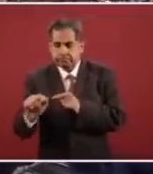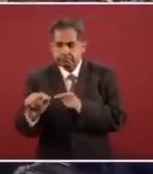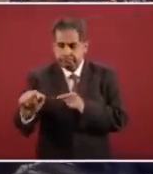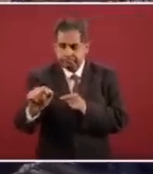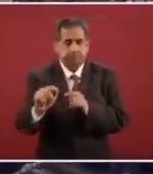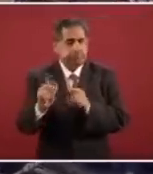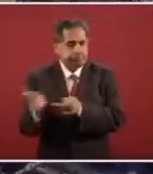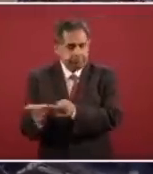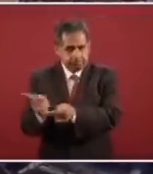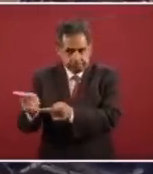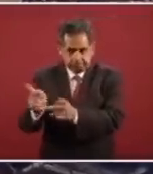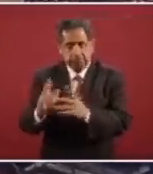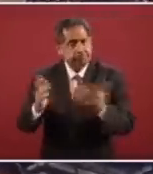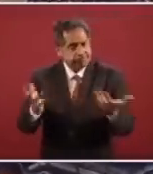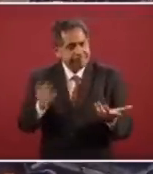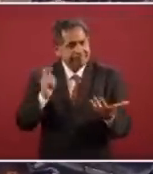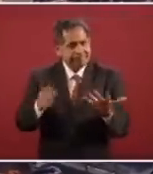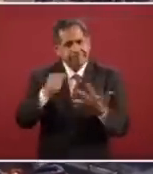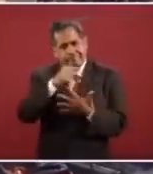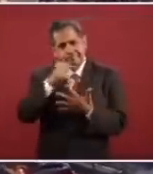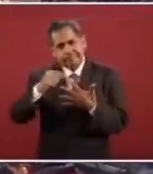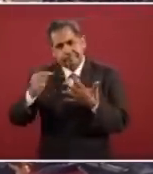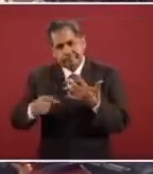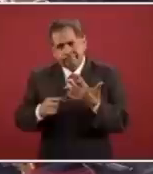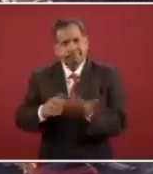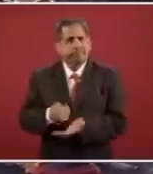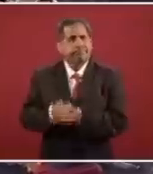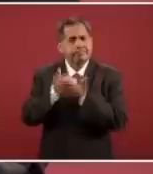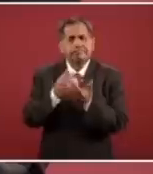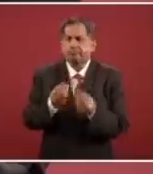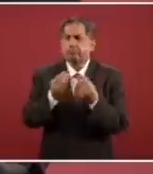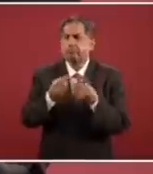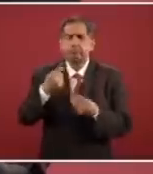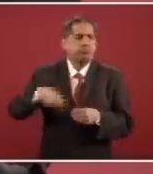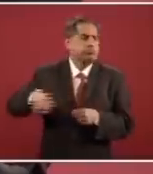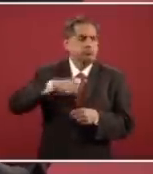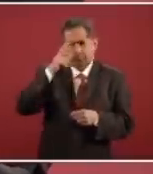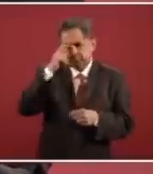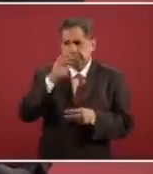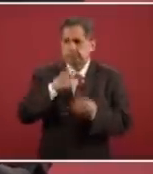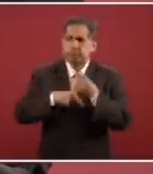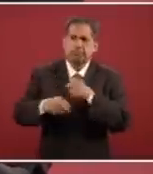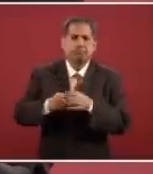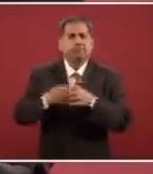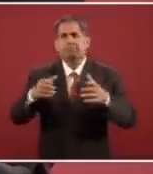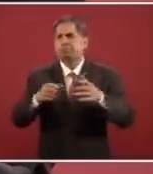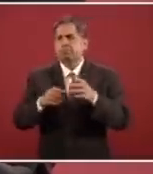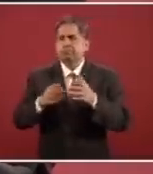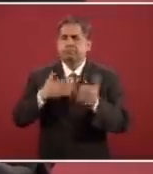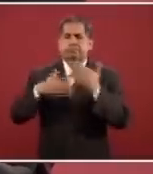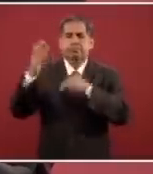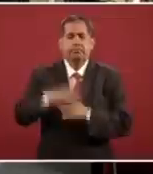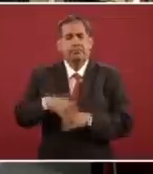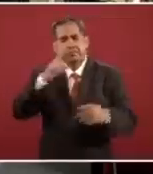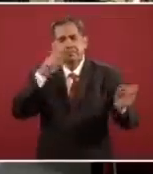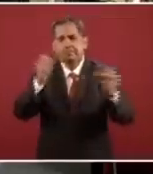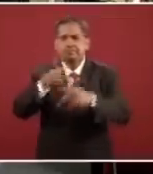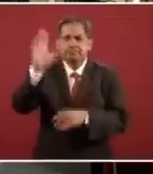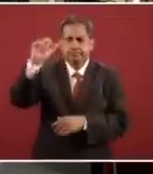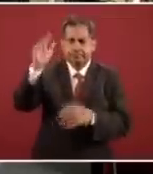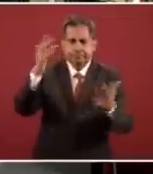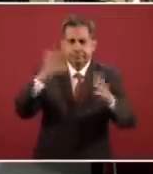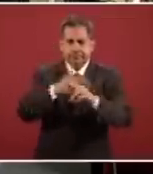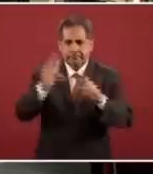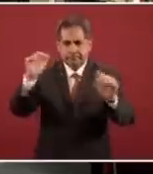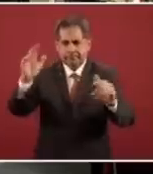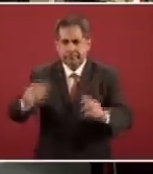Entonces, todas estas obras van a ayudar mucho al crecimiento de la economía. Muy bien, nos vemos mañana, si les